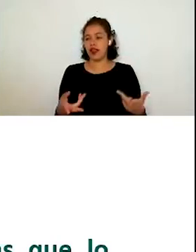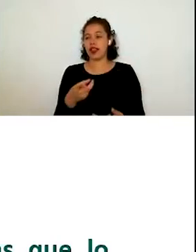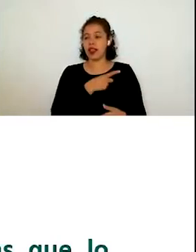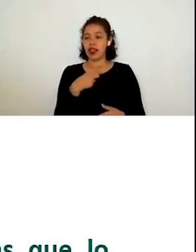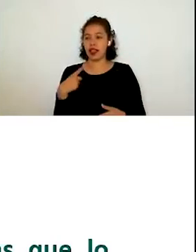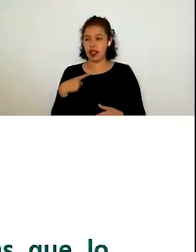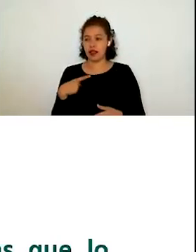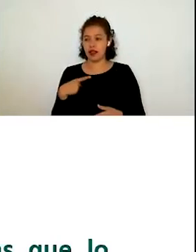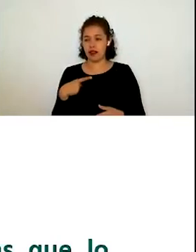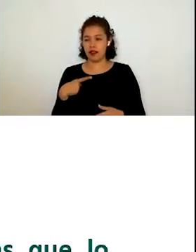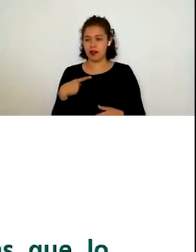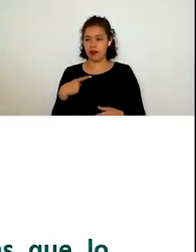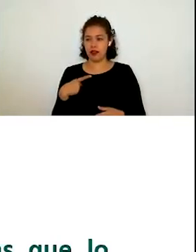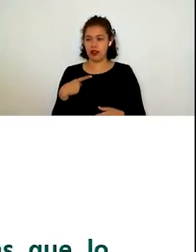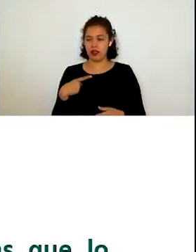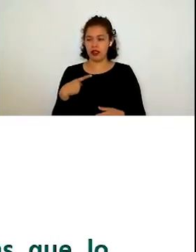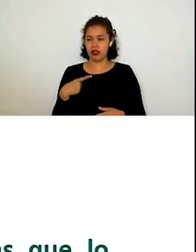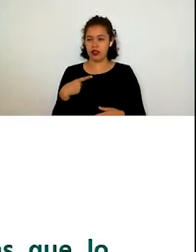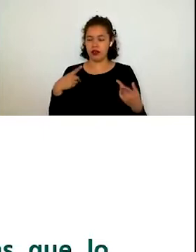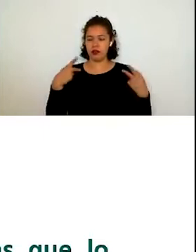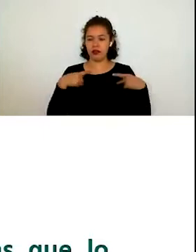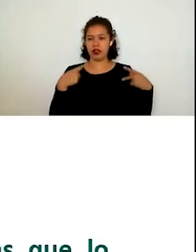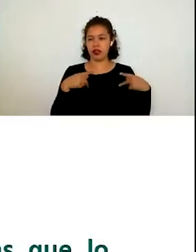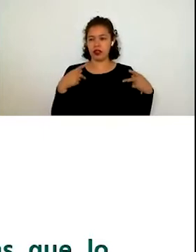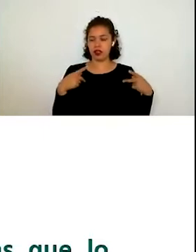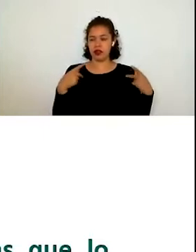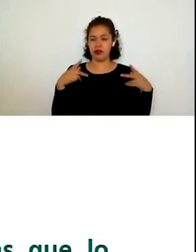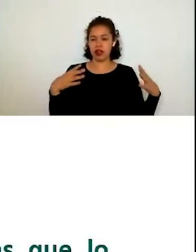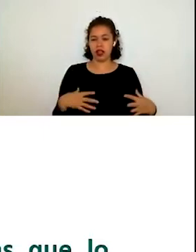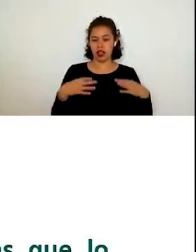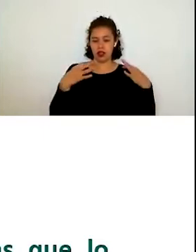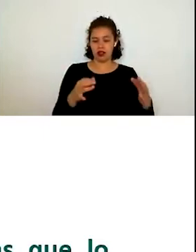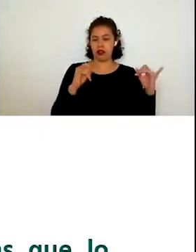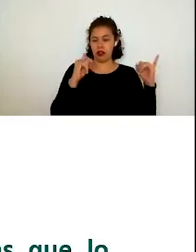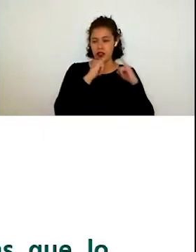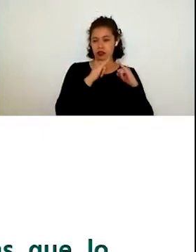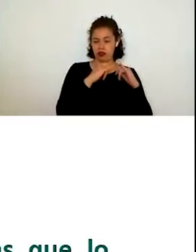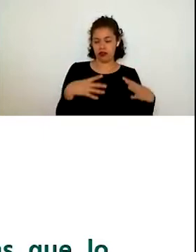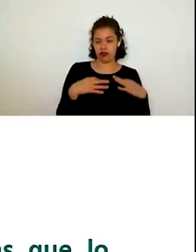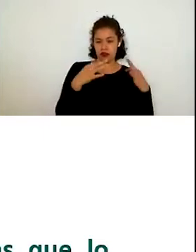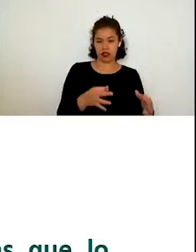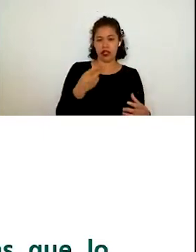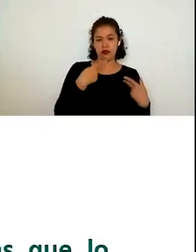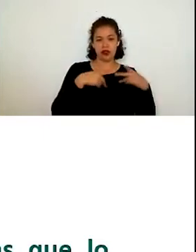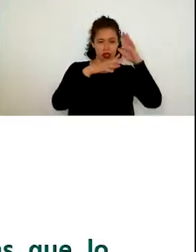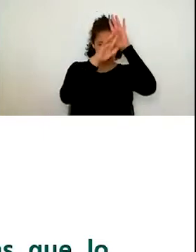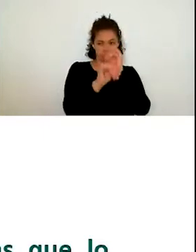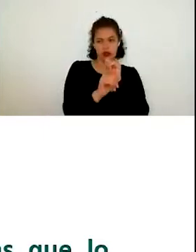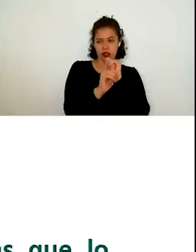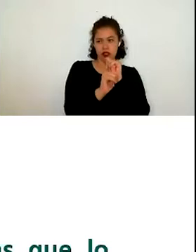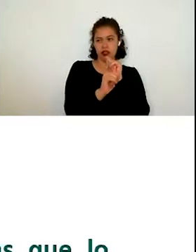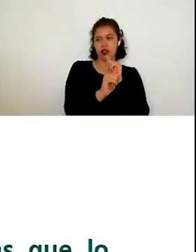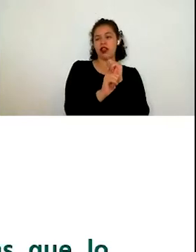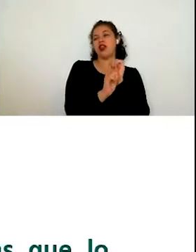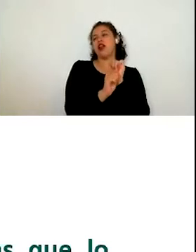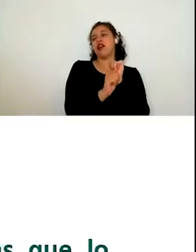de conformidad con la voluntad de la persona que fundó la institución. Y a falta de esta, bueno,